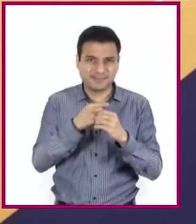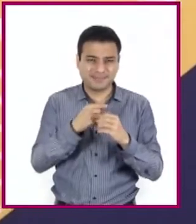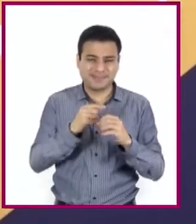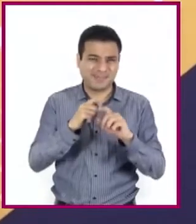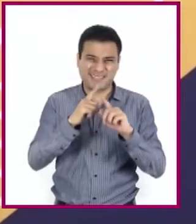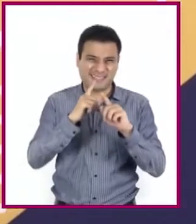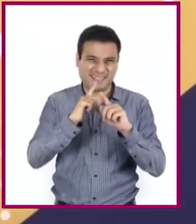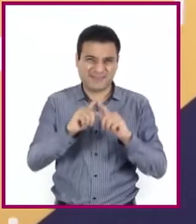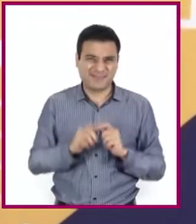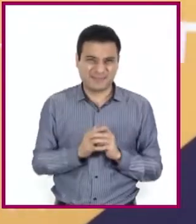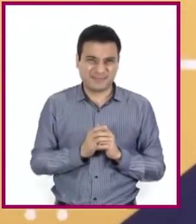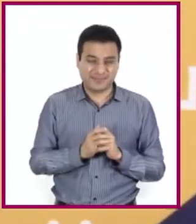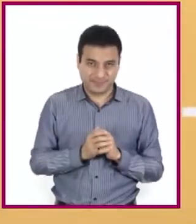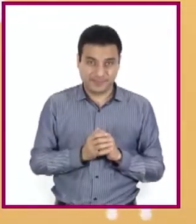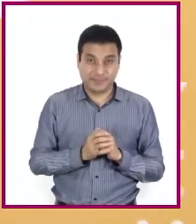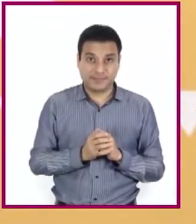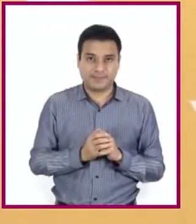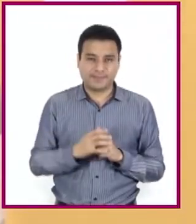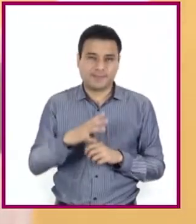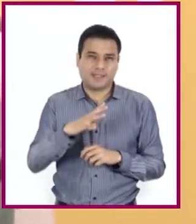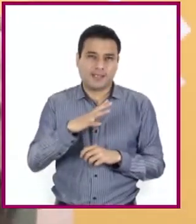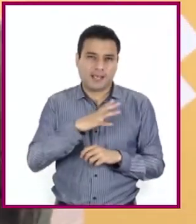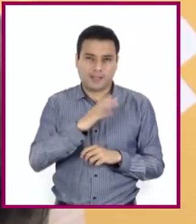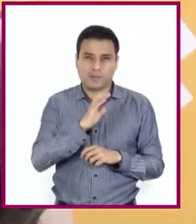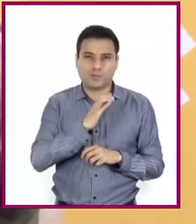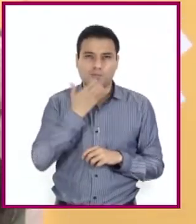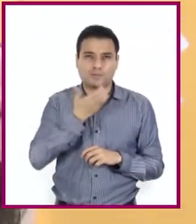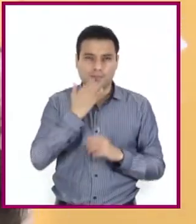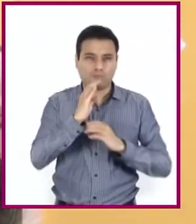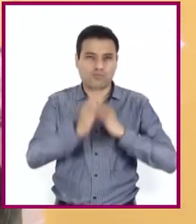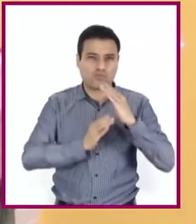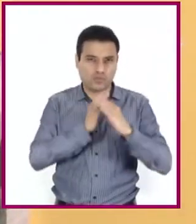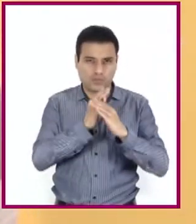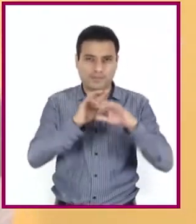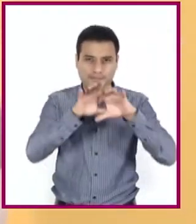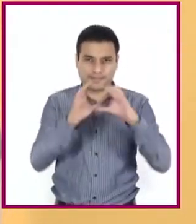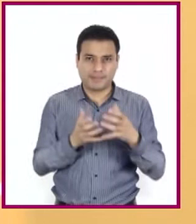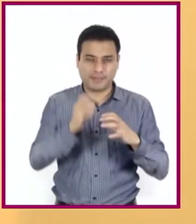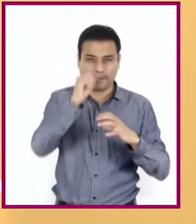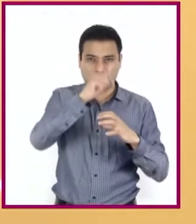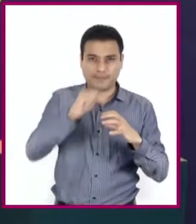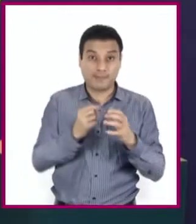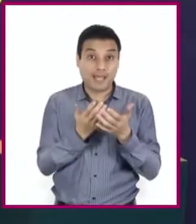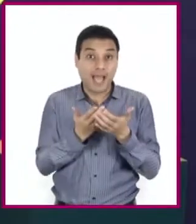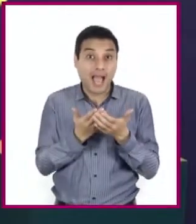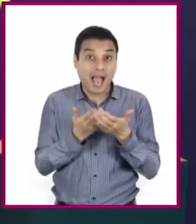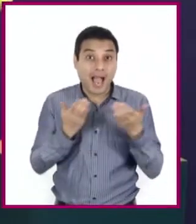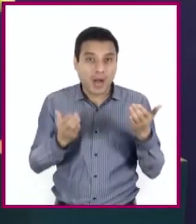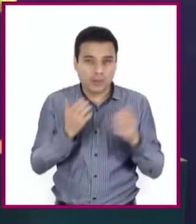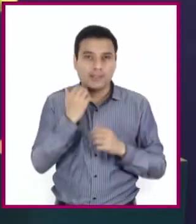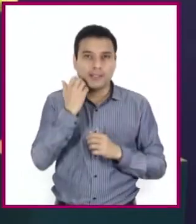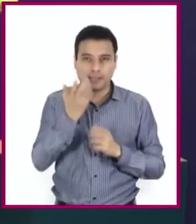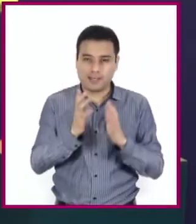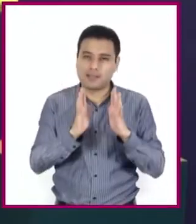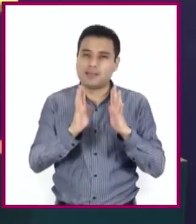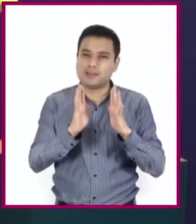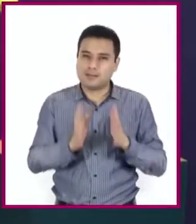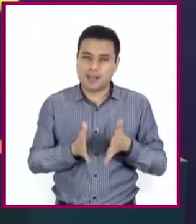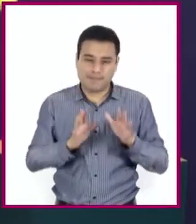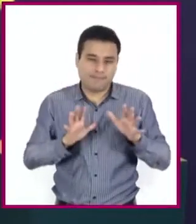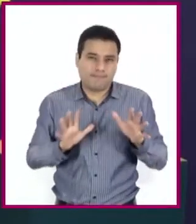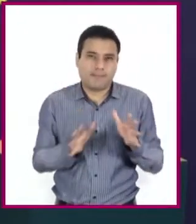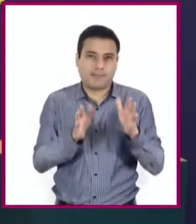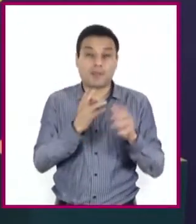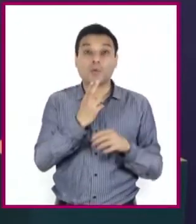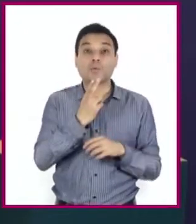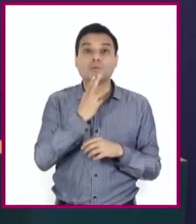hidráulicas son las más extendidas en todo el planeta, en la actualidad se está potenciando especialmente el uso